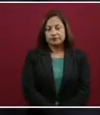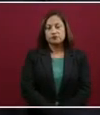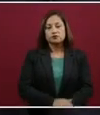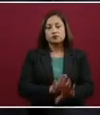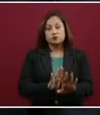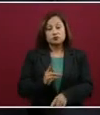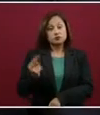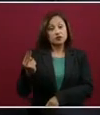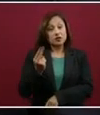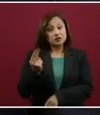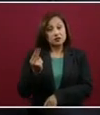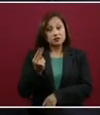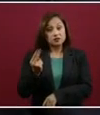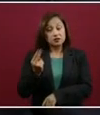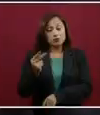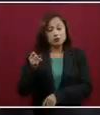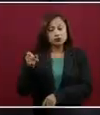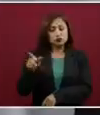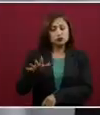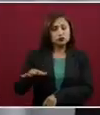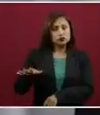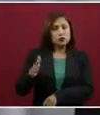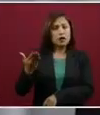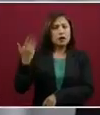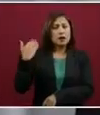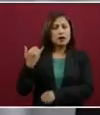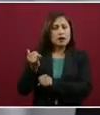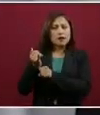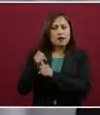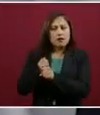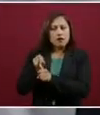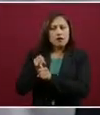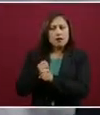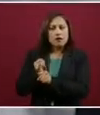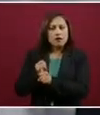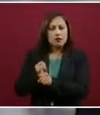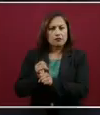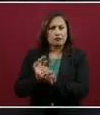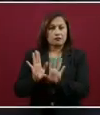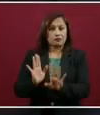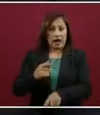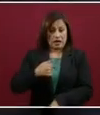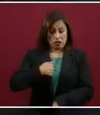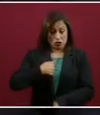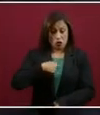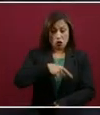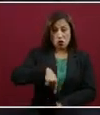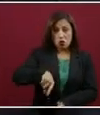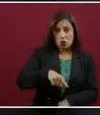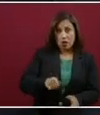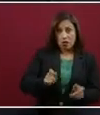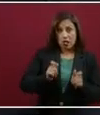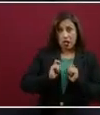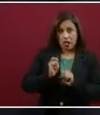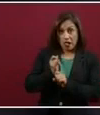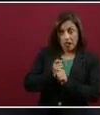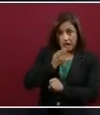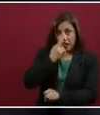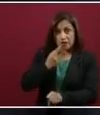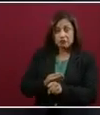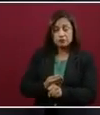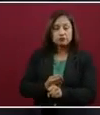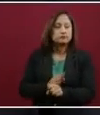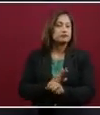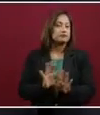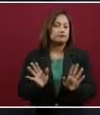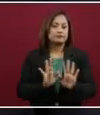indagar sobre esos hechos, pero no nos corresponde a nosotros. En mi caso, yo ya en su